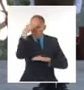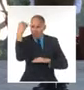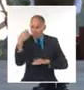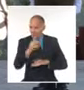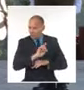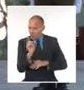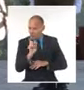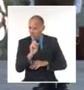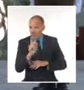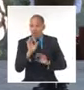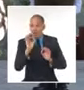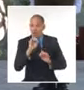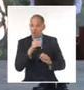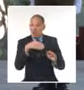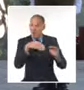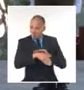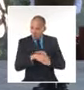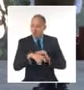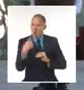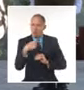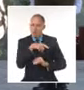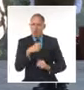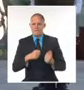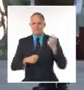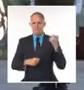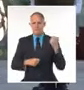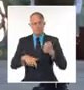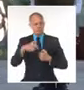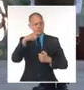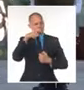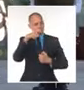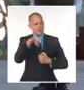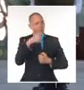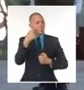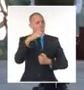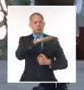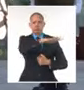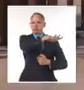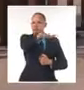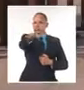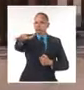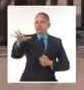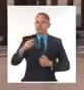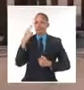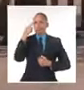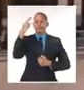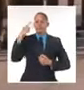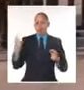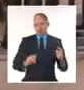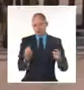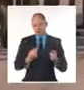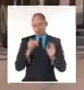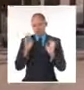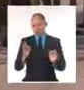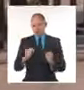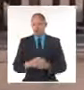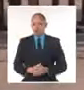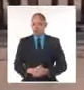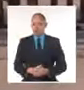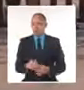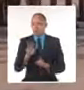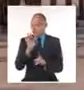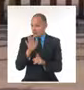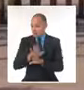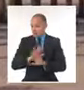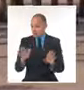permanente vigilancia desde esta loma, donde alcanzaron para siempre el honor. Posteriormente dio inicio a la ceremonia de